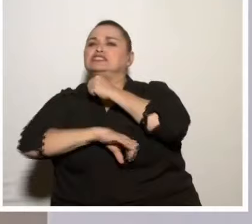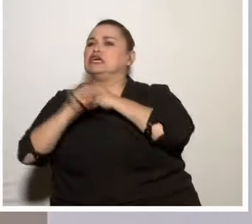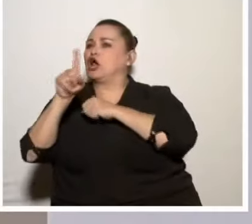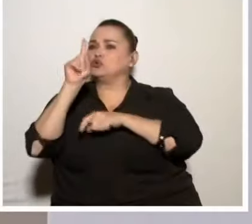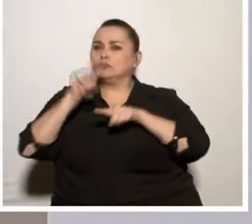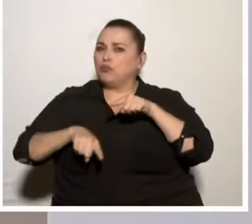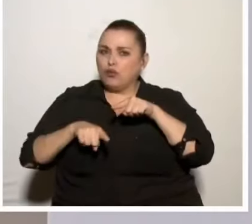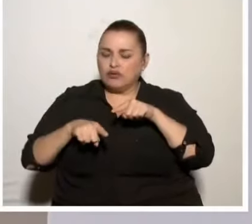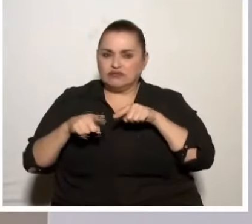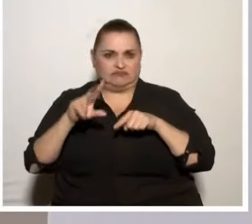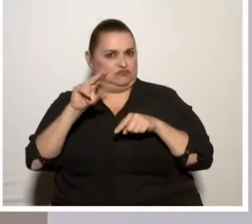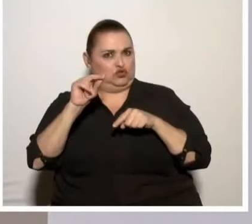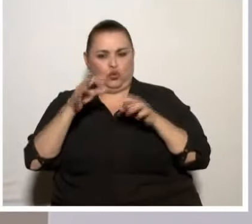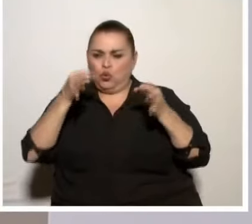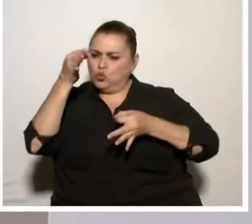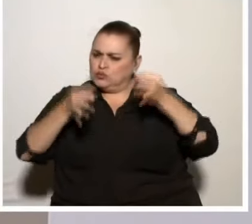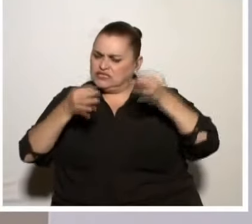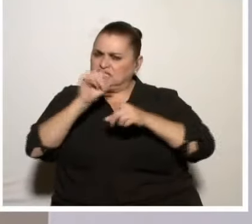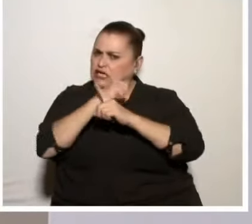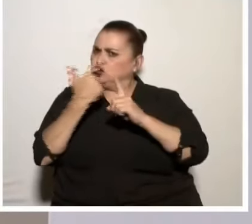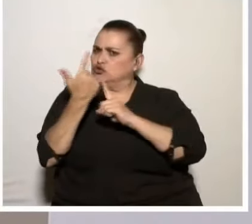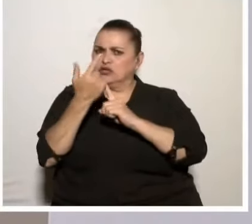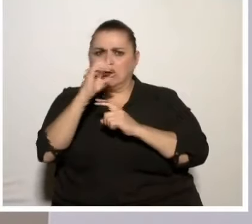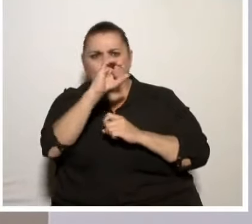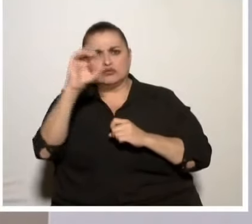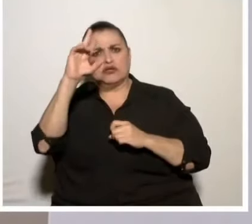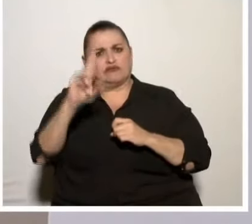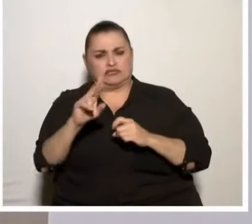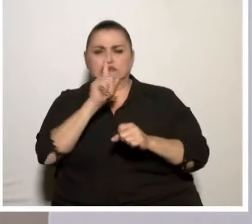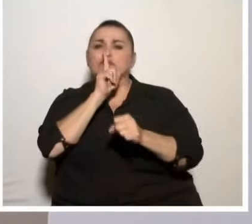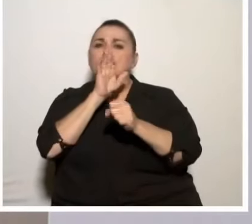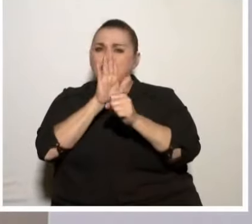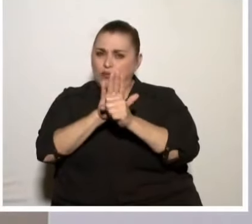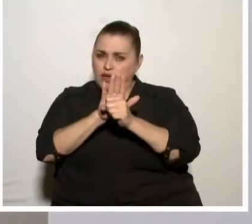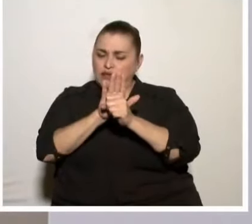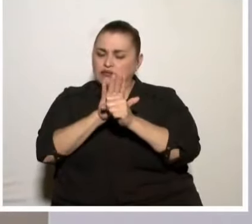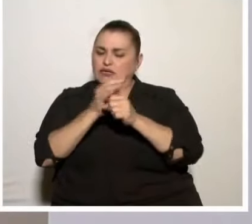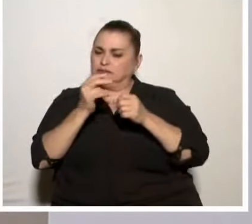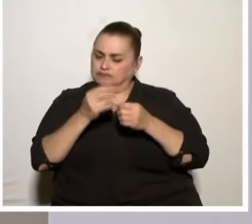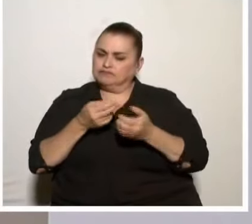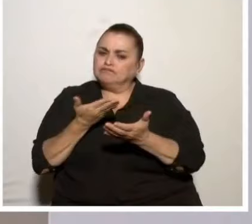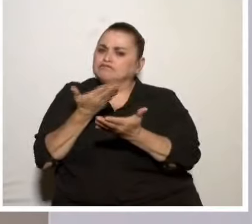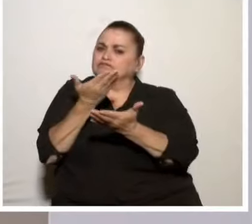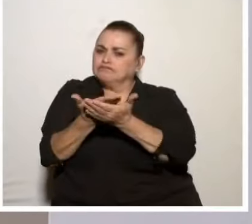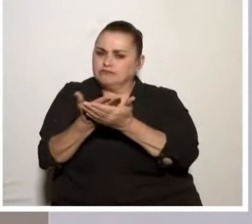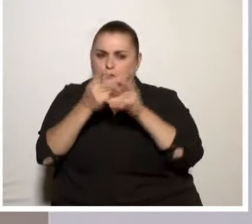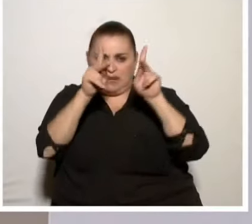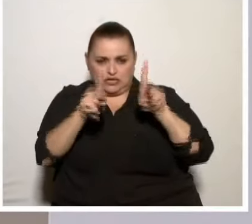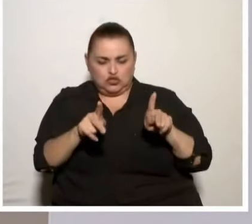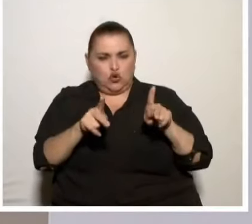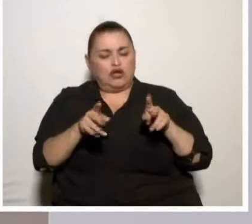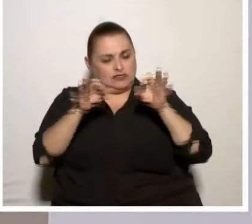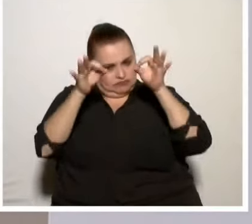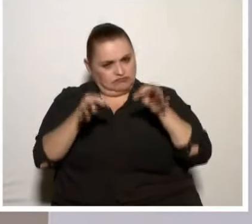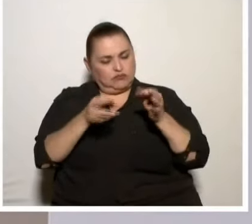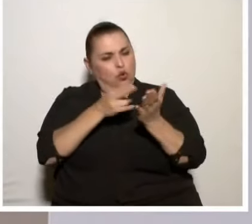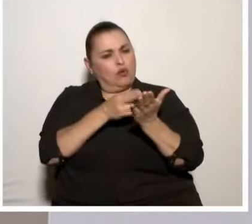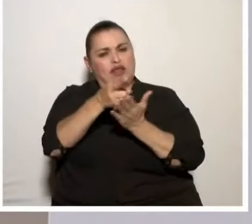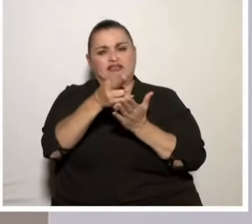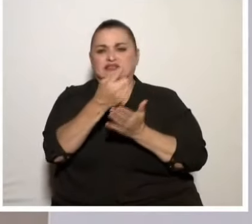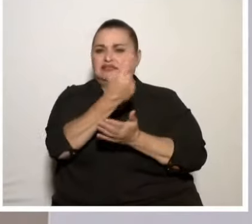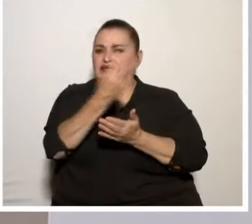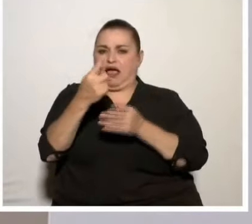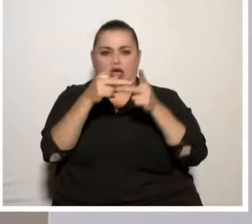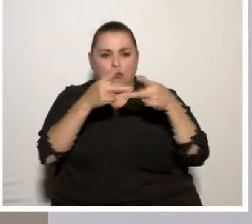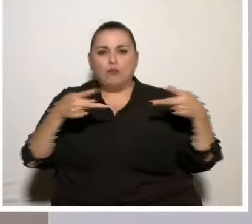ese delito. Justicia Social Costarricense se compromete con colocar personas decentes en cada uno de